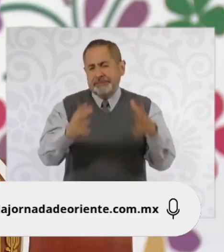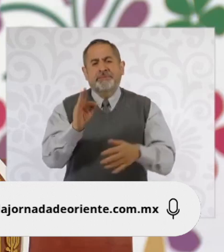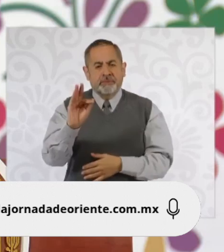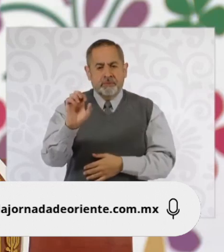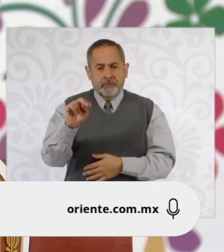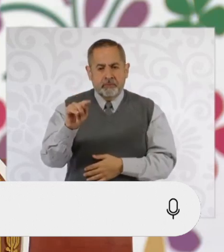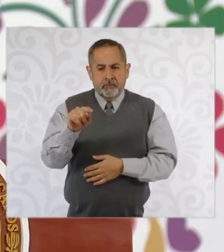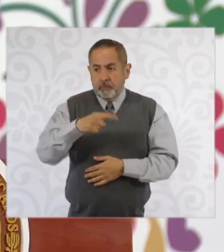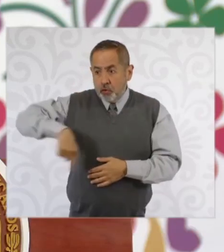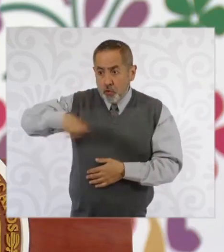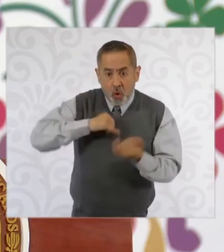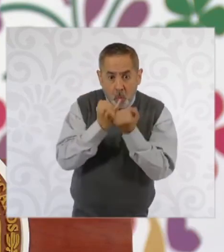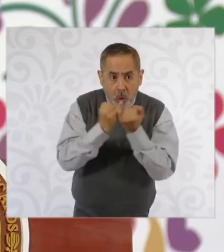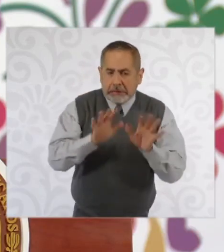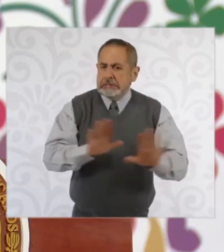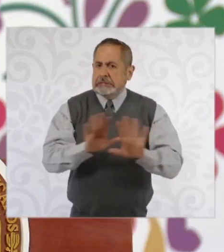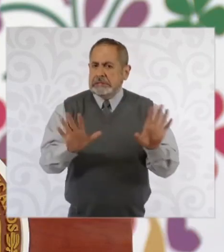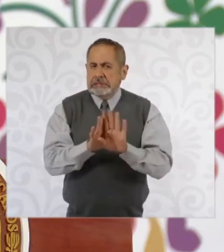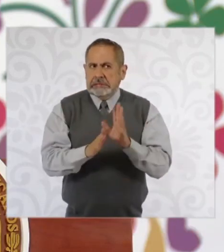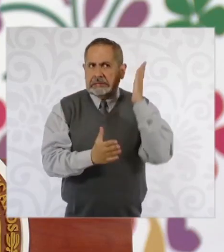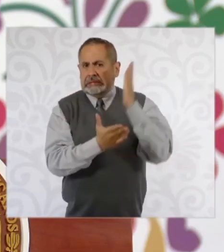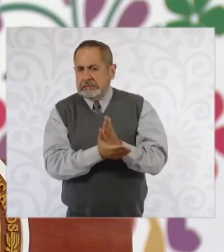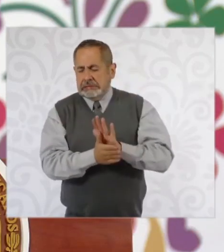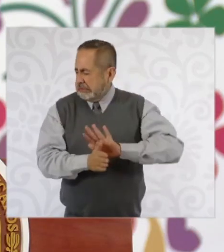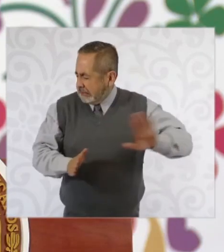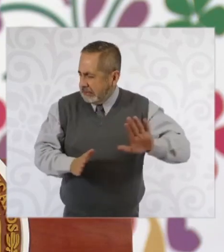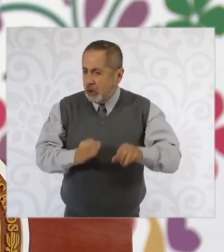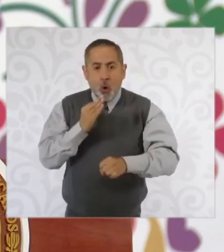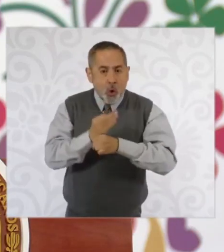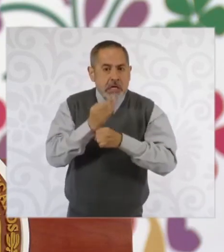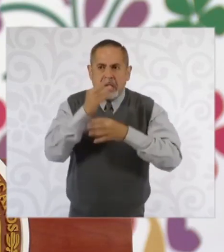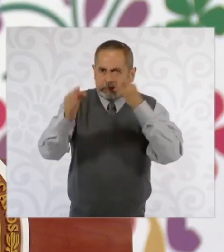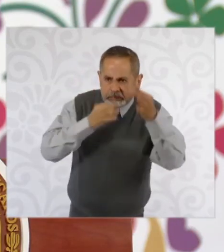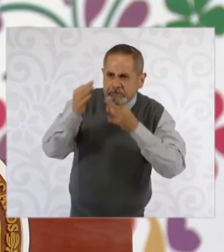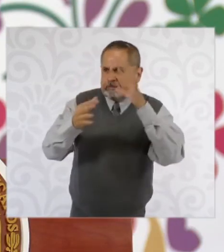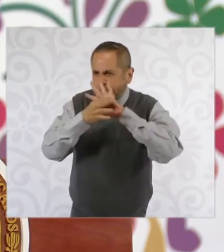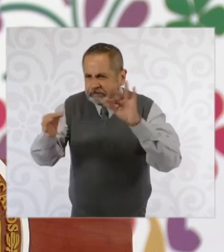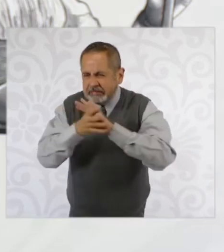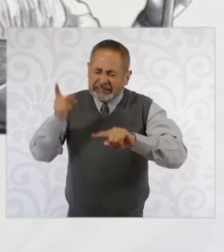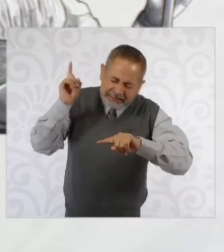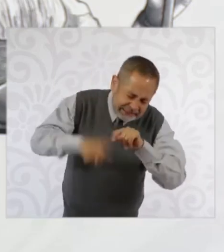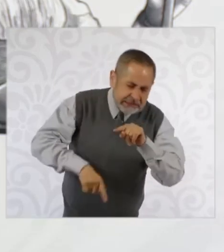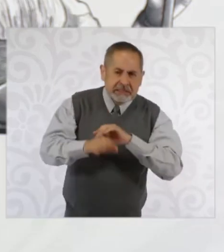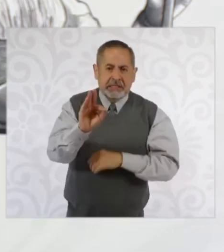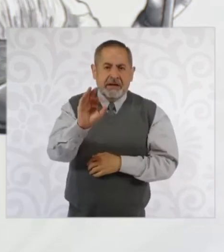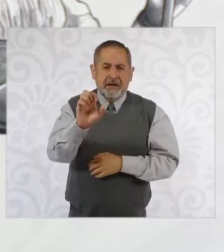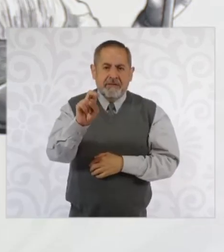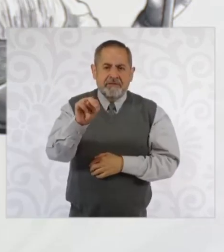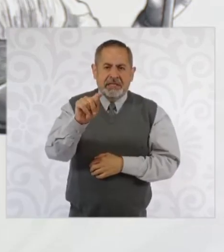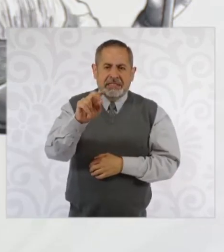queremos que llegue a nuestro país y por eso iniciamos con esta campaña en contra del fentanilo y que se